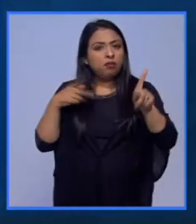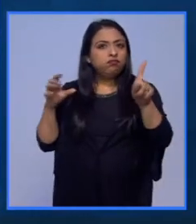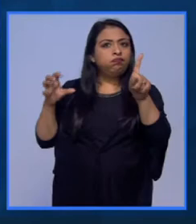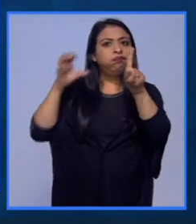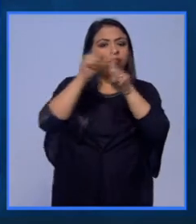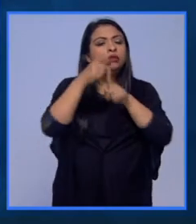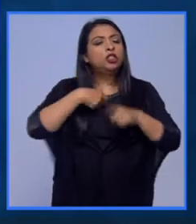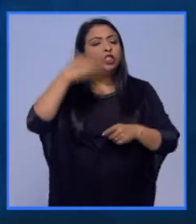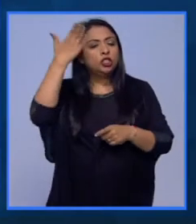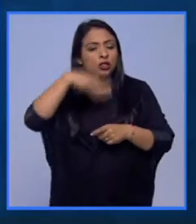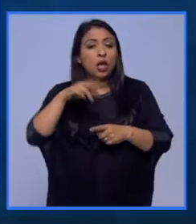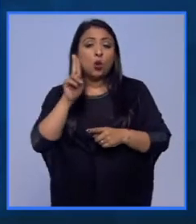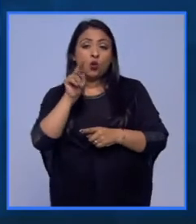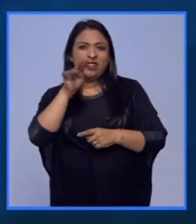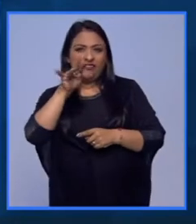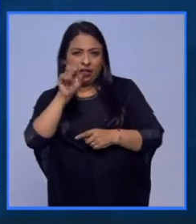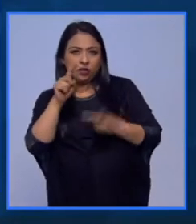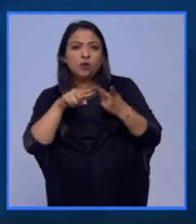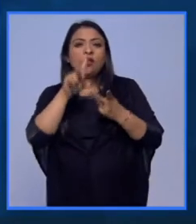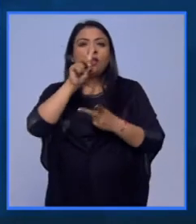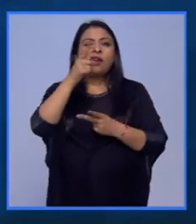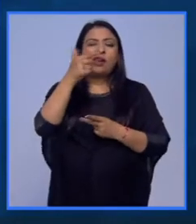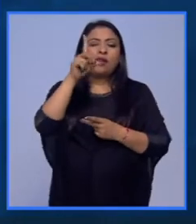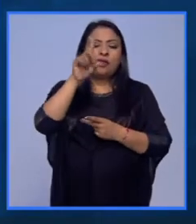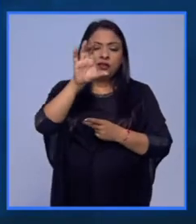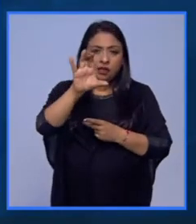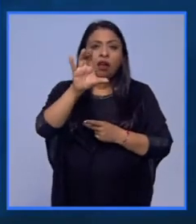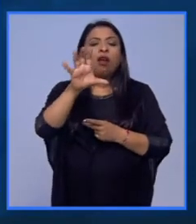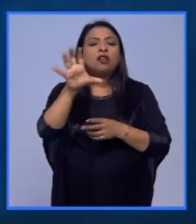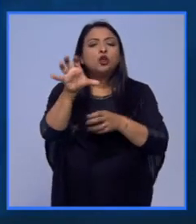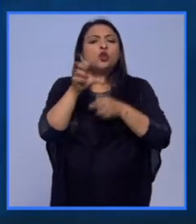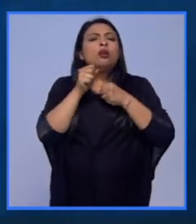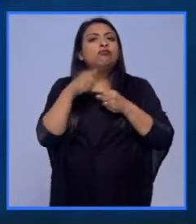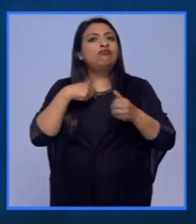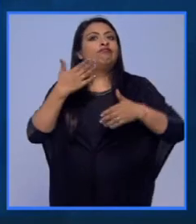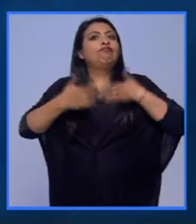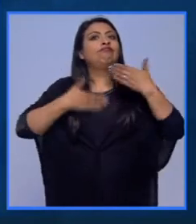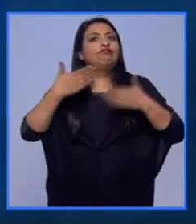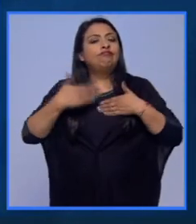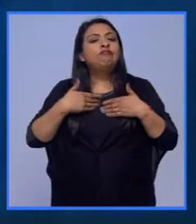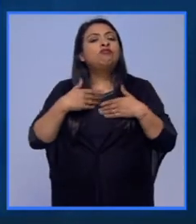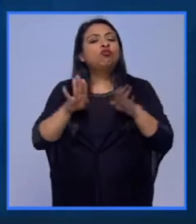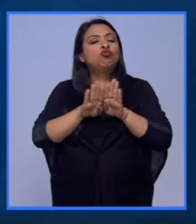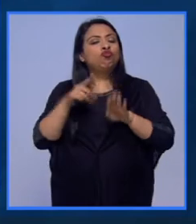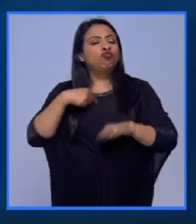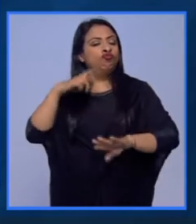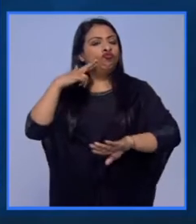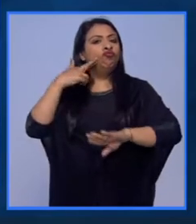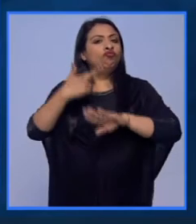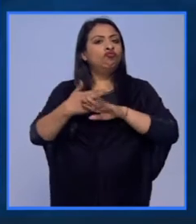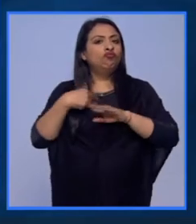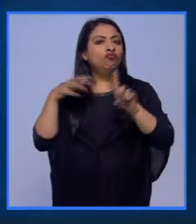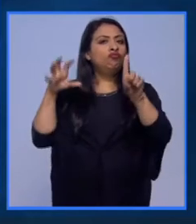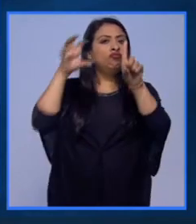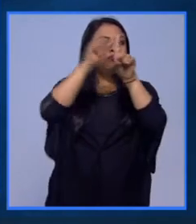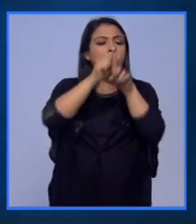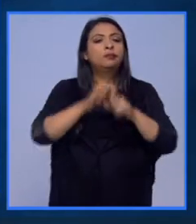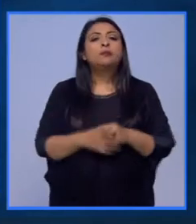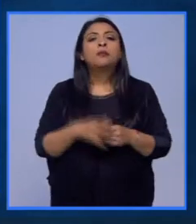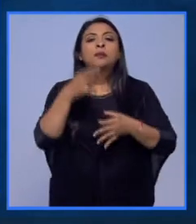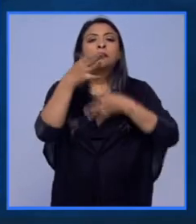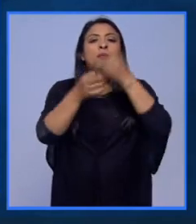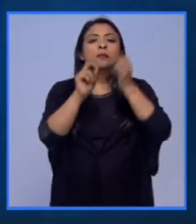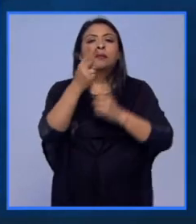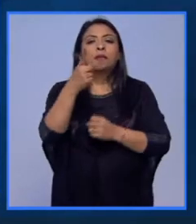estoy claro que tanto Universum como la DGDC lo acogerán con entusiasmo y gran sentido de responsabilidad.